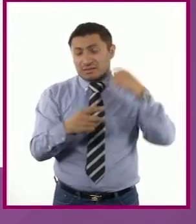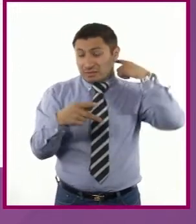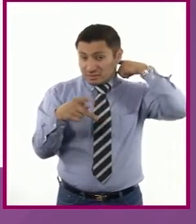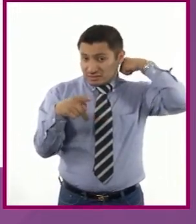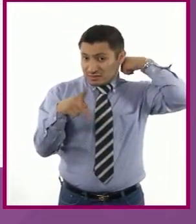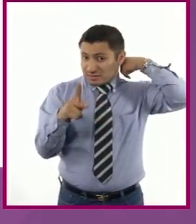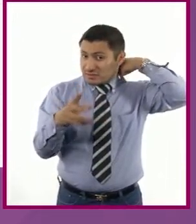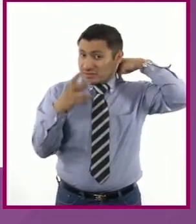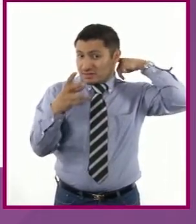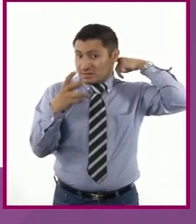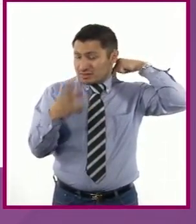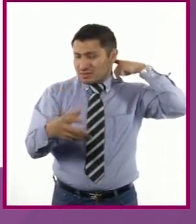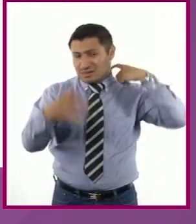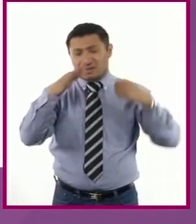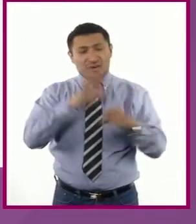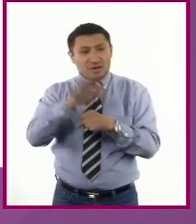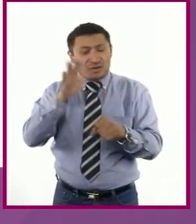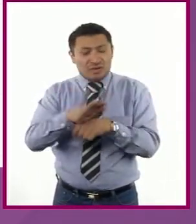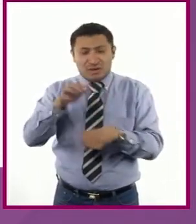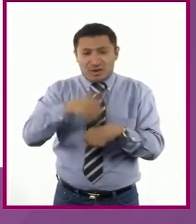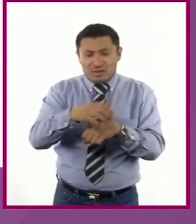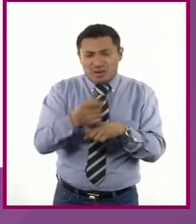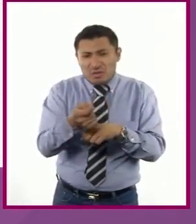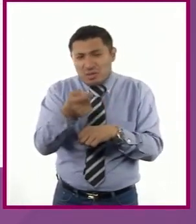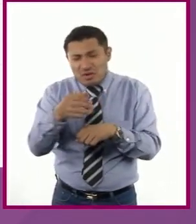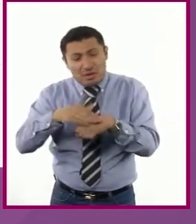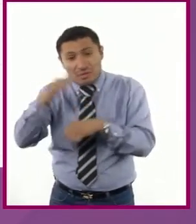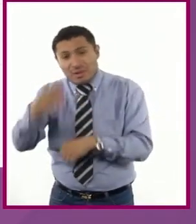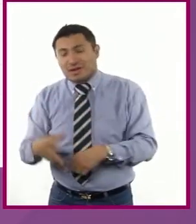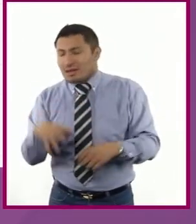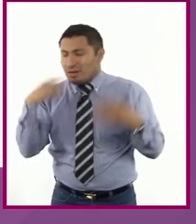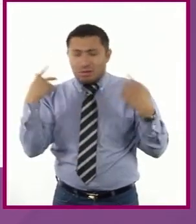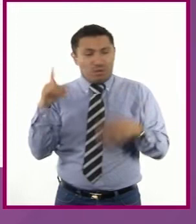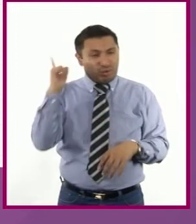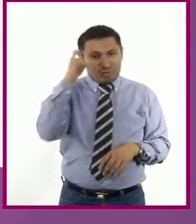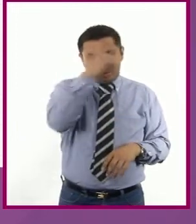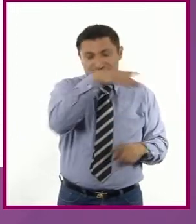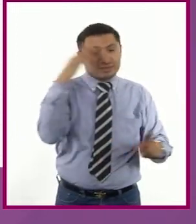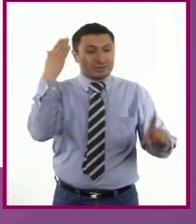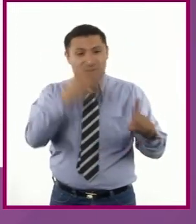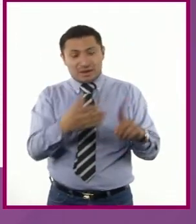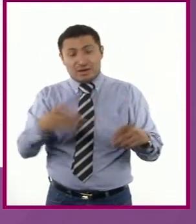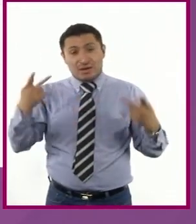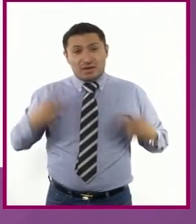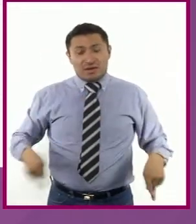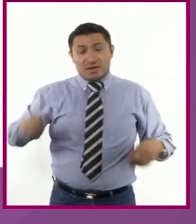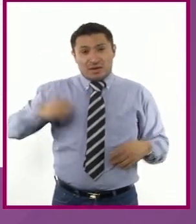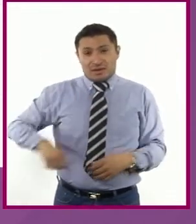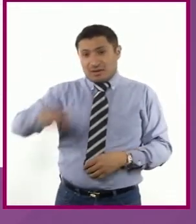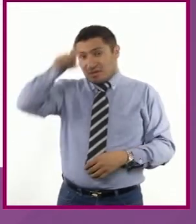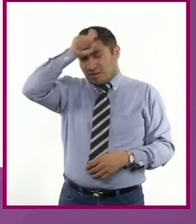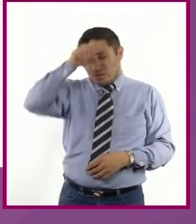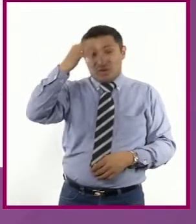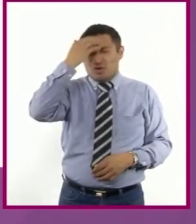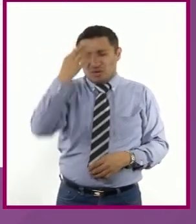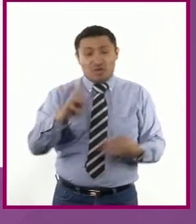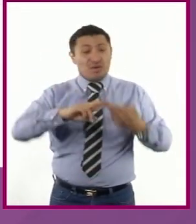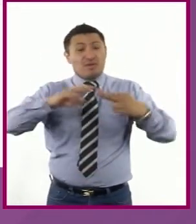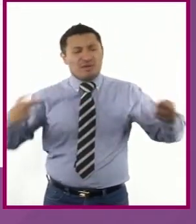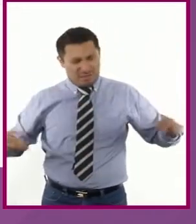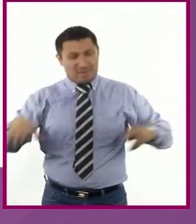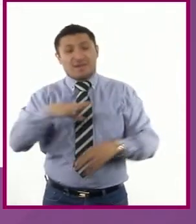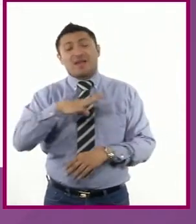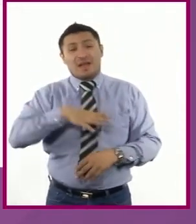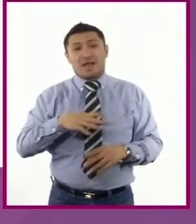Pero justo saber cuál era ese poco más ha sido un gran reto. Los egipcios, que ya conocían la relación que